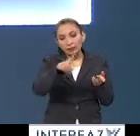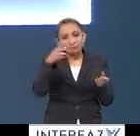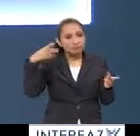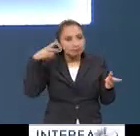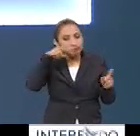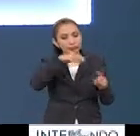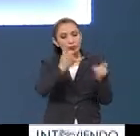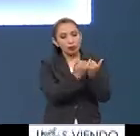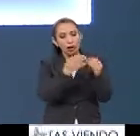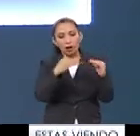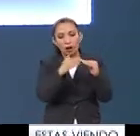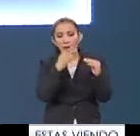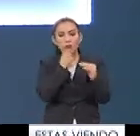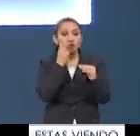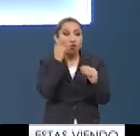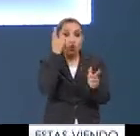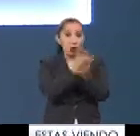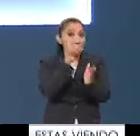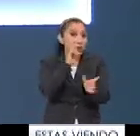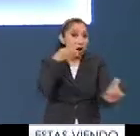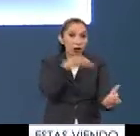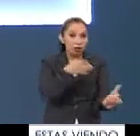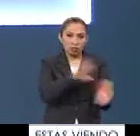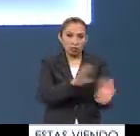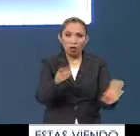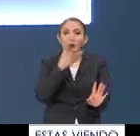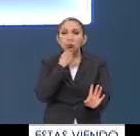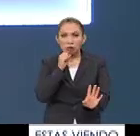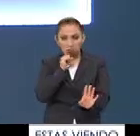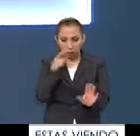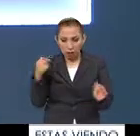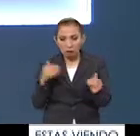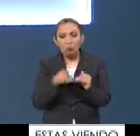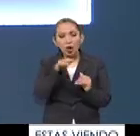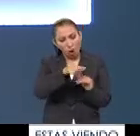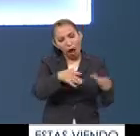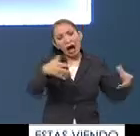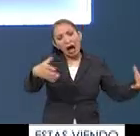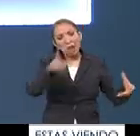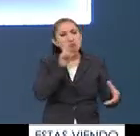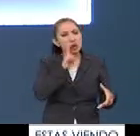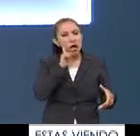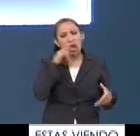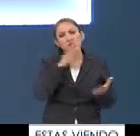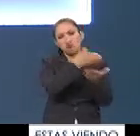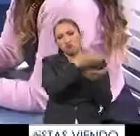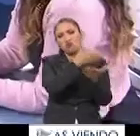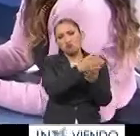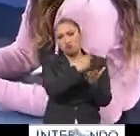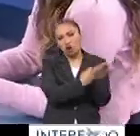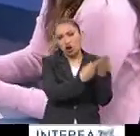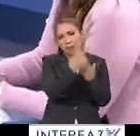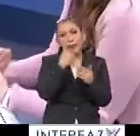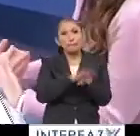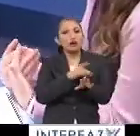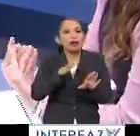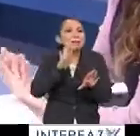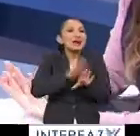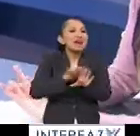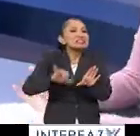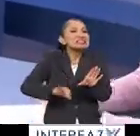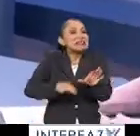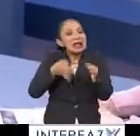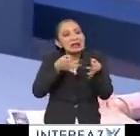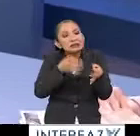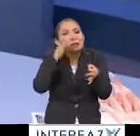género no es limitativa a las mujeres, aunque sí, en este momento sí hay más mujeres que están en el programa, porque digamos que se encuentran